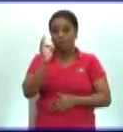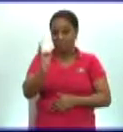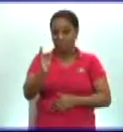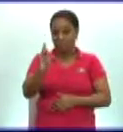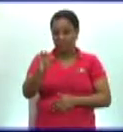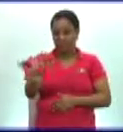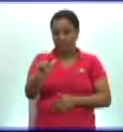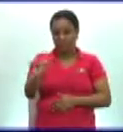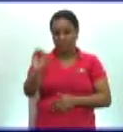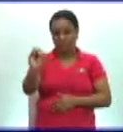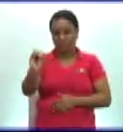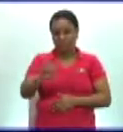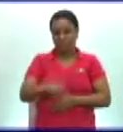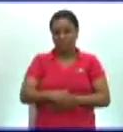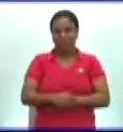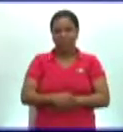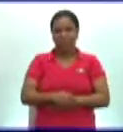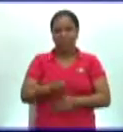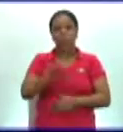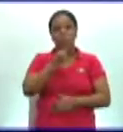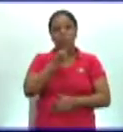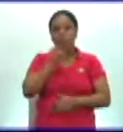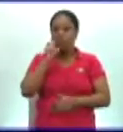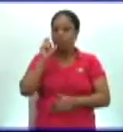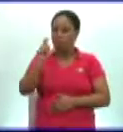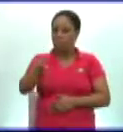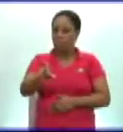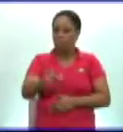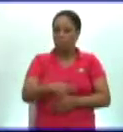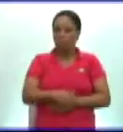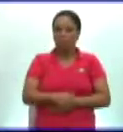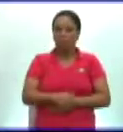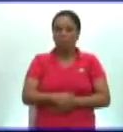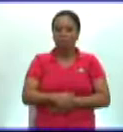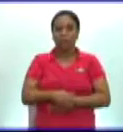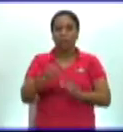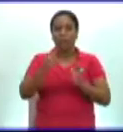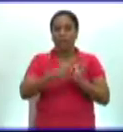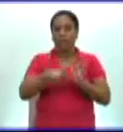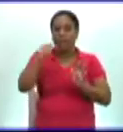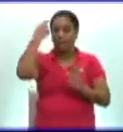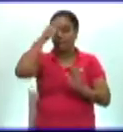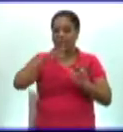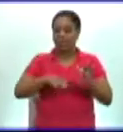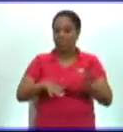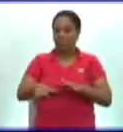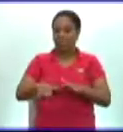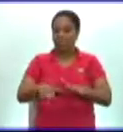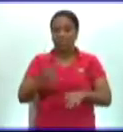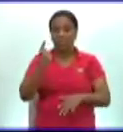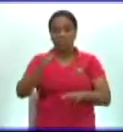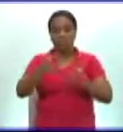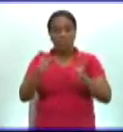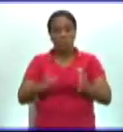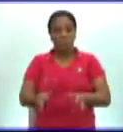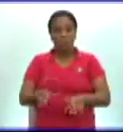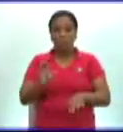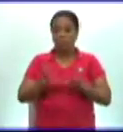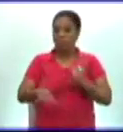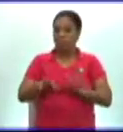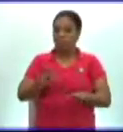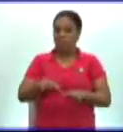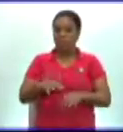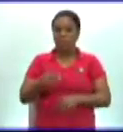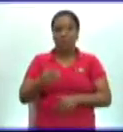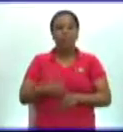0. Podemos concluir que las características del movimiento de un cuerpo